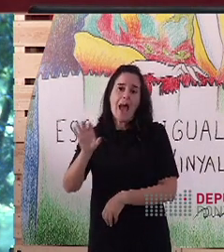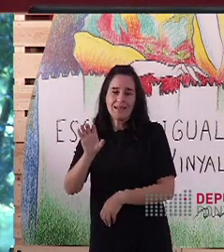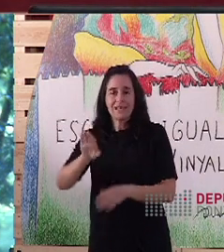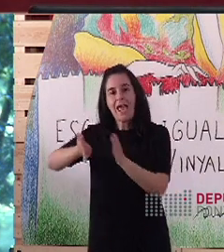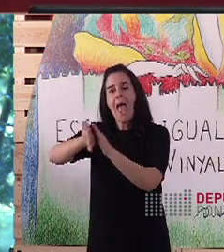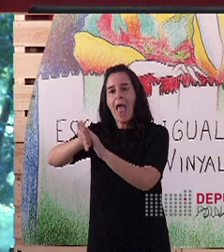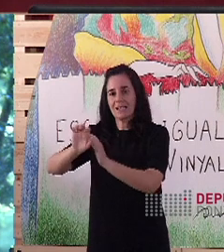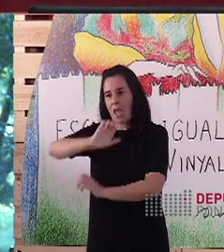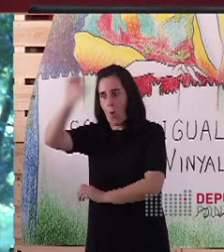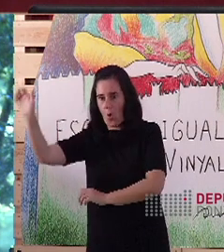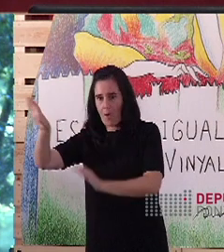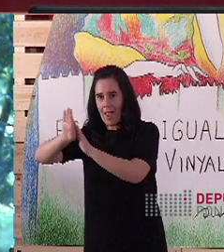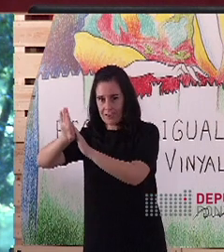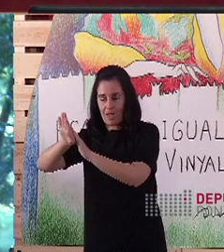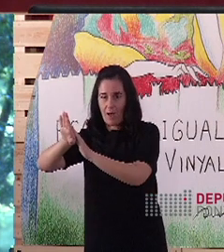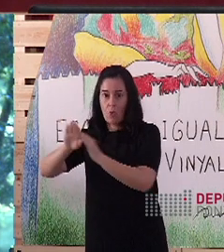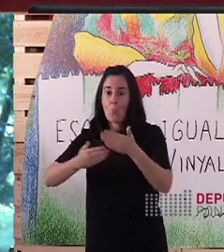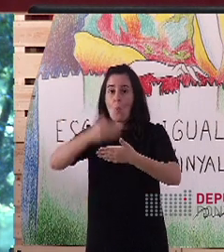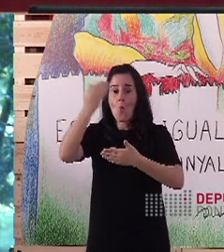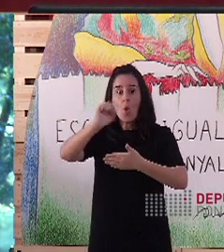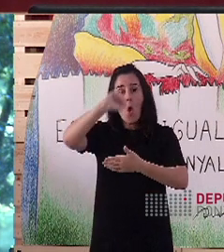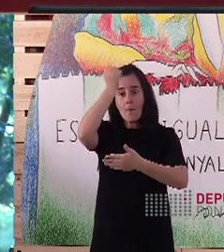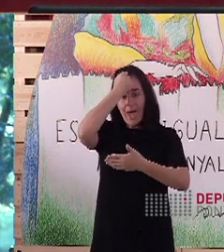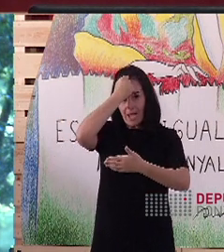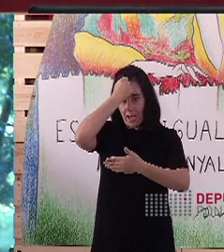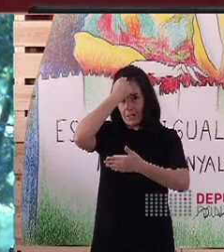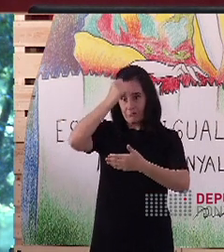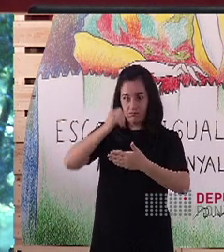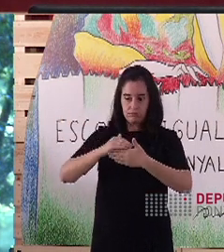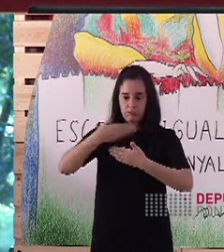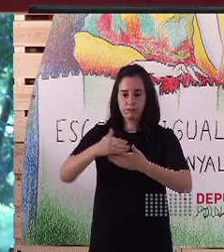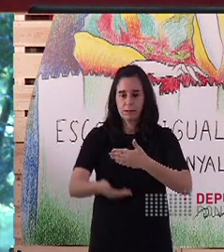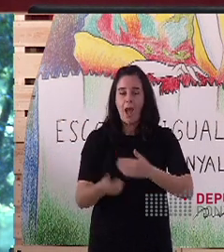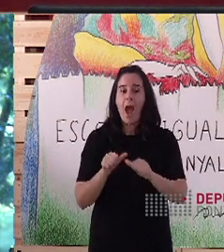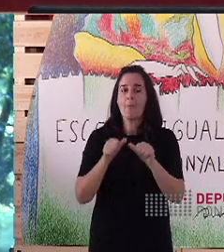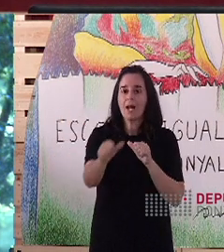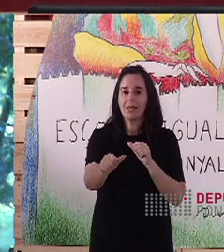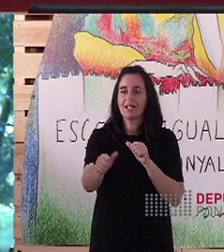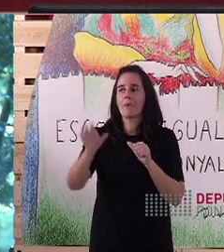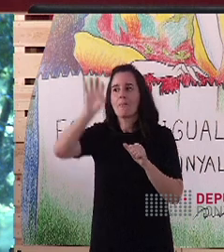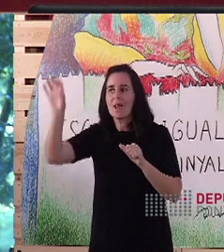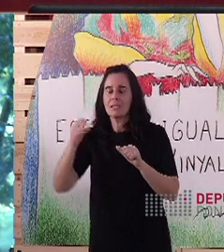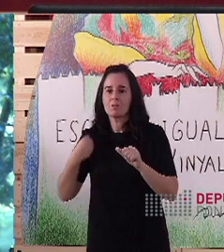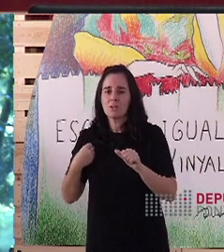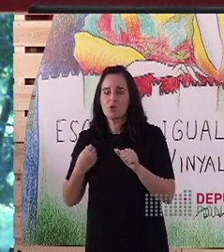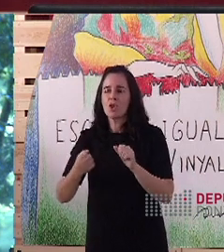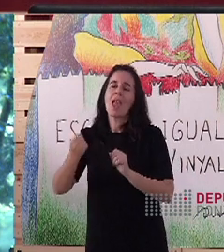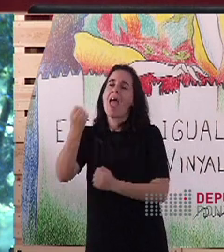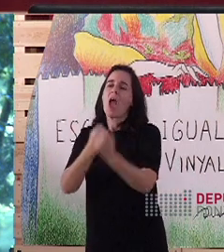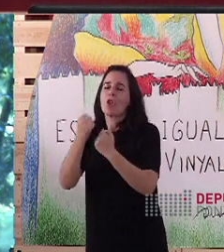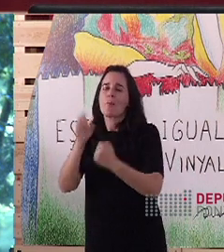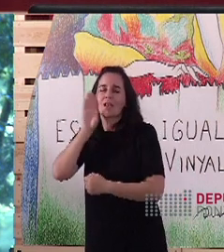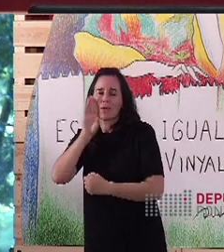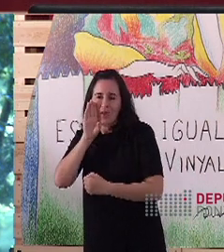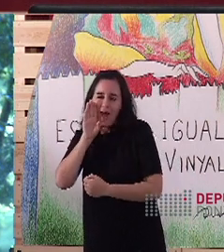después de la caída del muro de Berlín, cada uno de ellos se fue especializando en un tipo de economía ilícita y encontraron en las